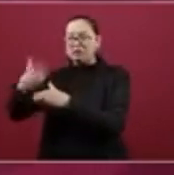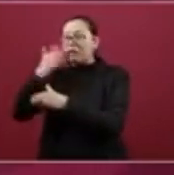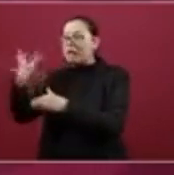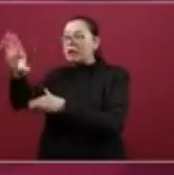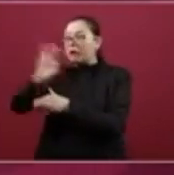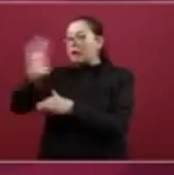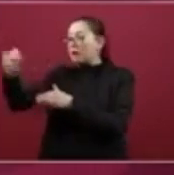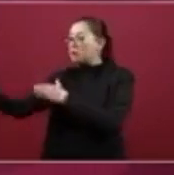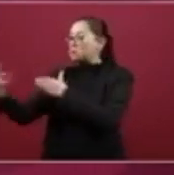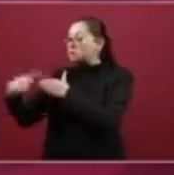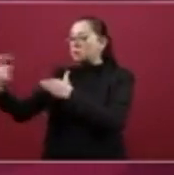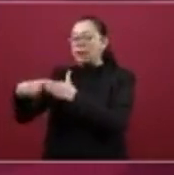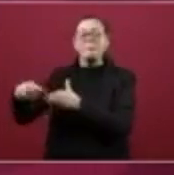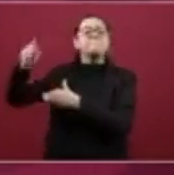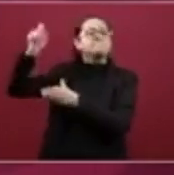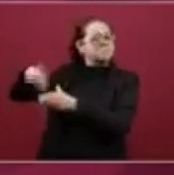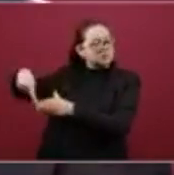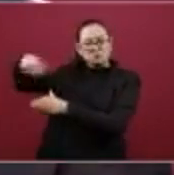financien,